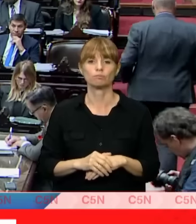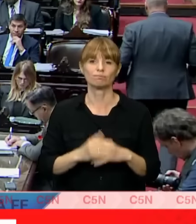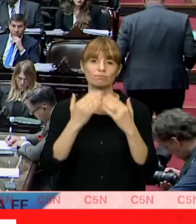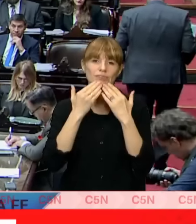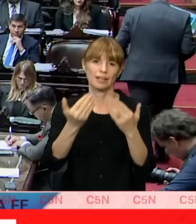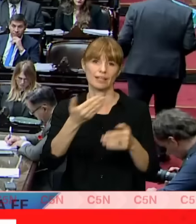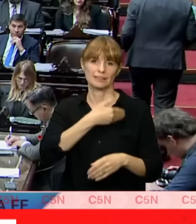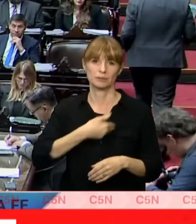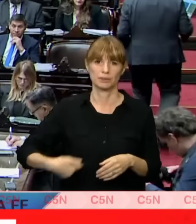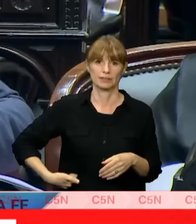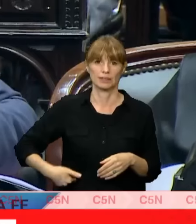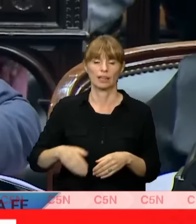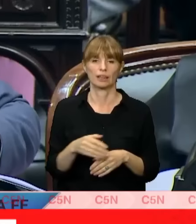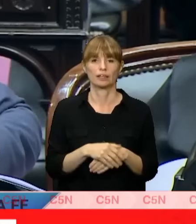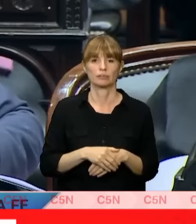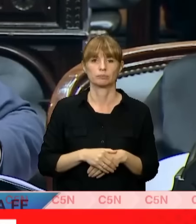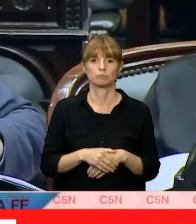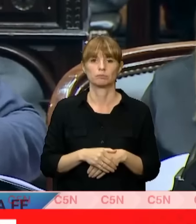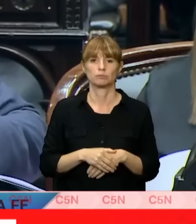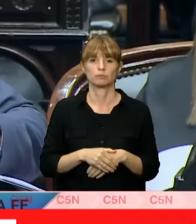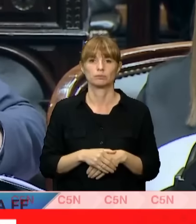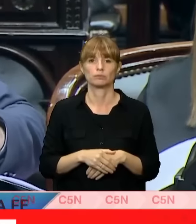Gracias, presidente.